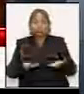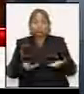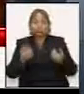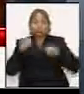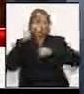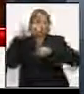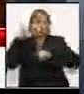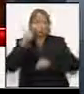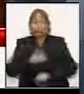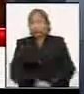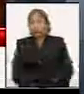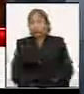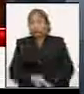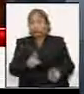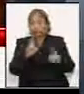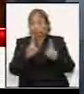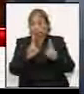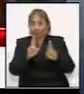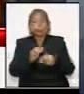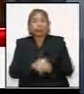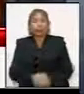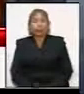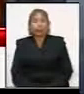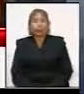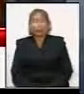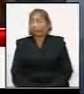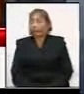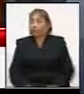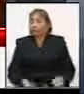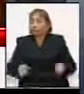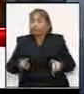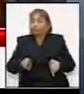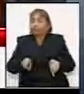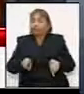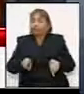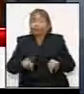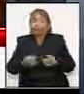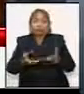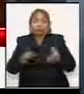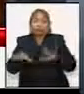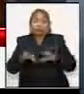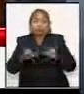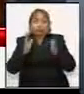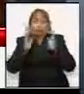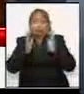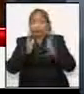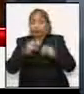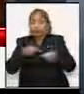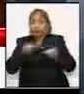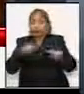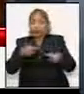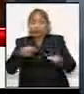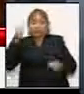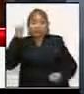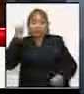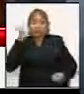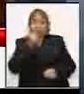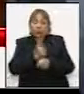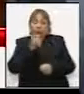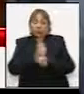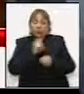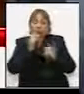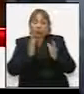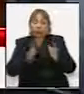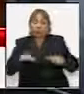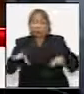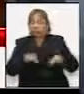defender. Ojalá que cuando se trate de atentar contra los derechos laborales,